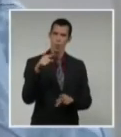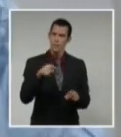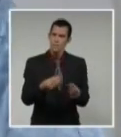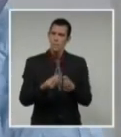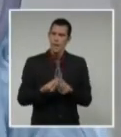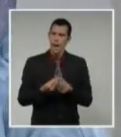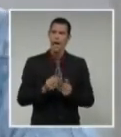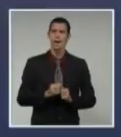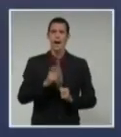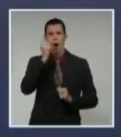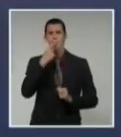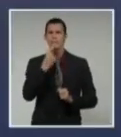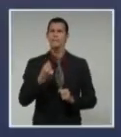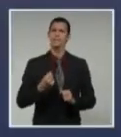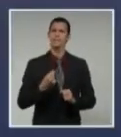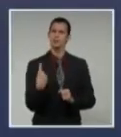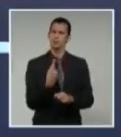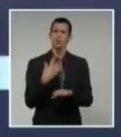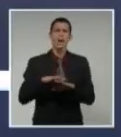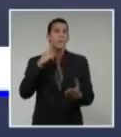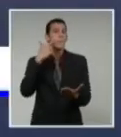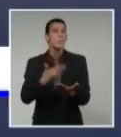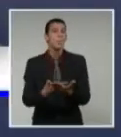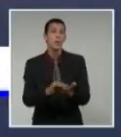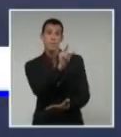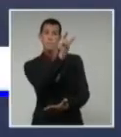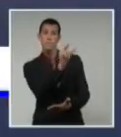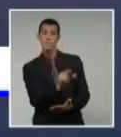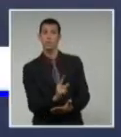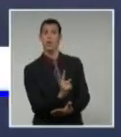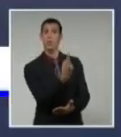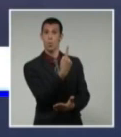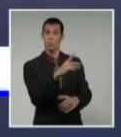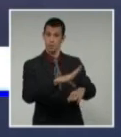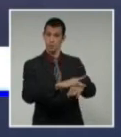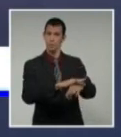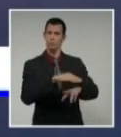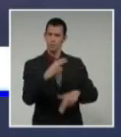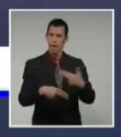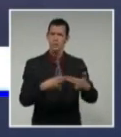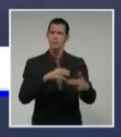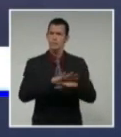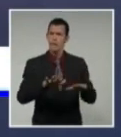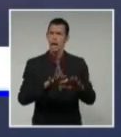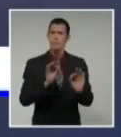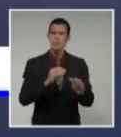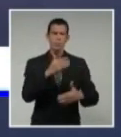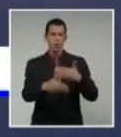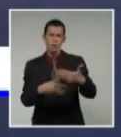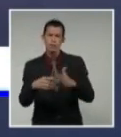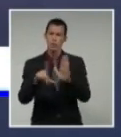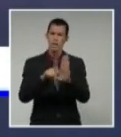candidato vacunal de cuba que le ha llamado soberana 01 un hombre bastante simbólico y hace el anuncio